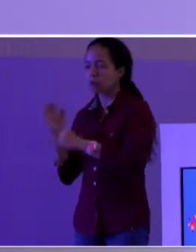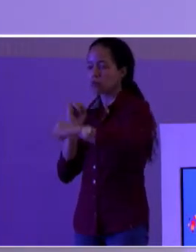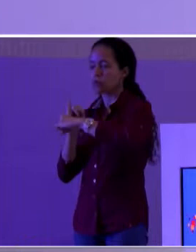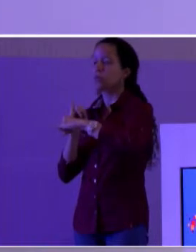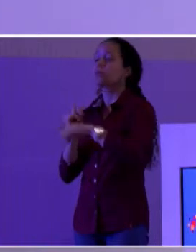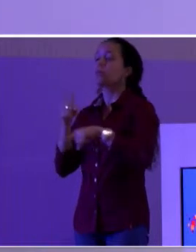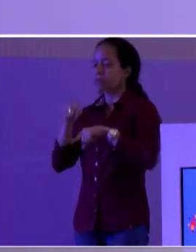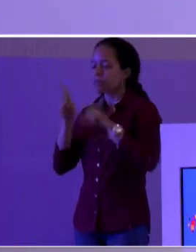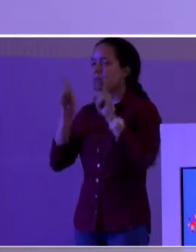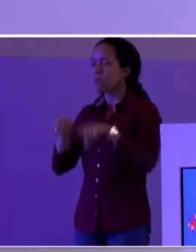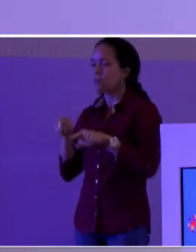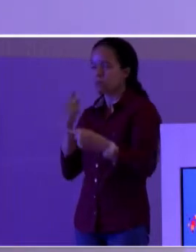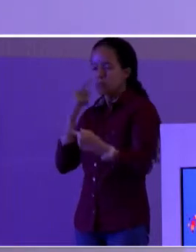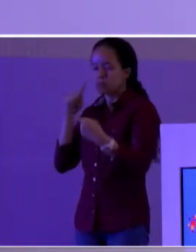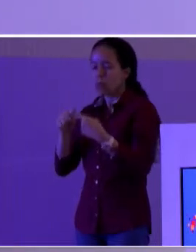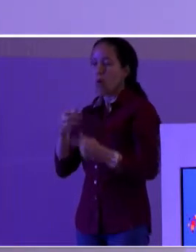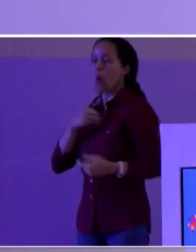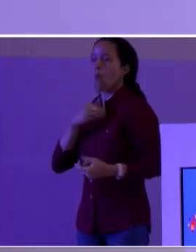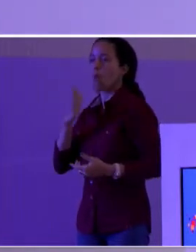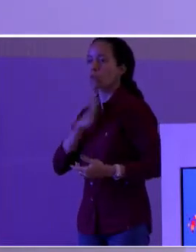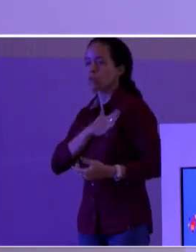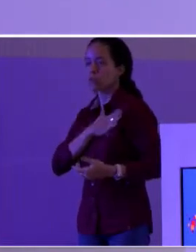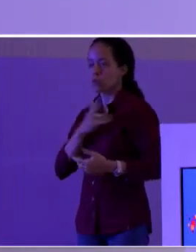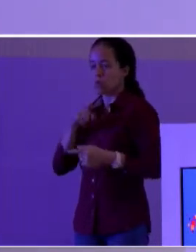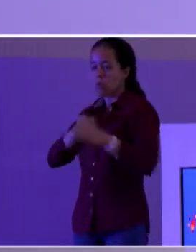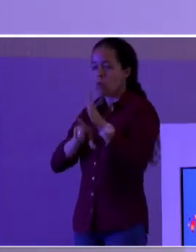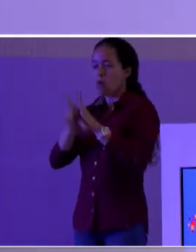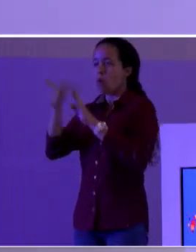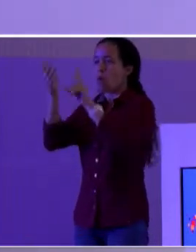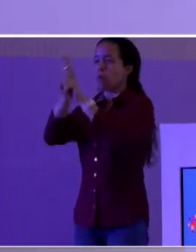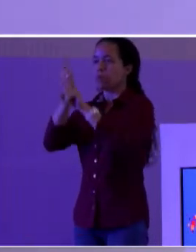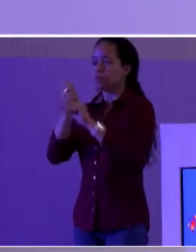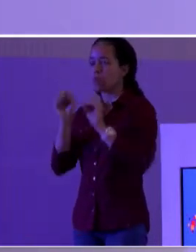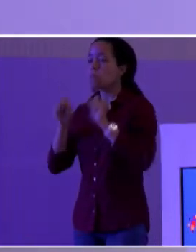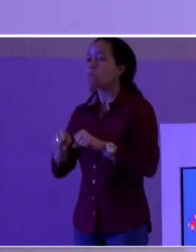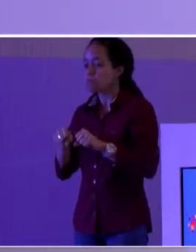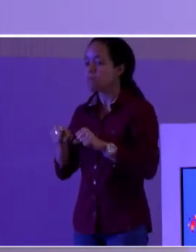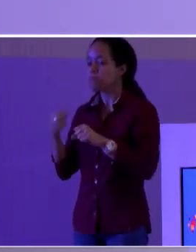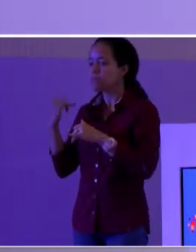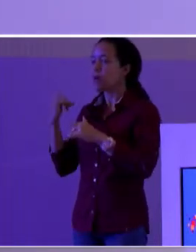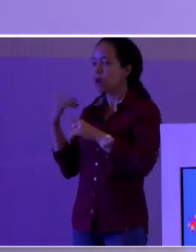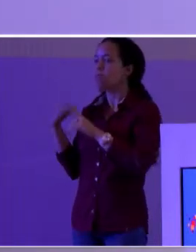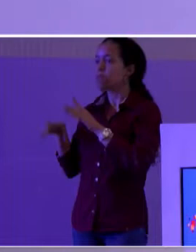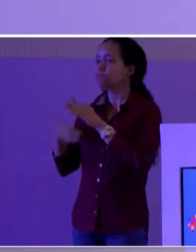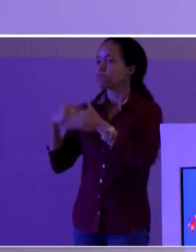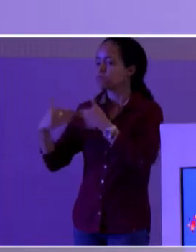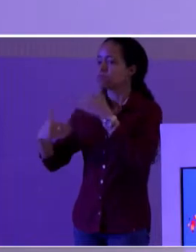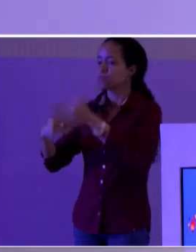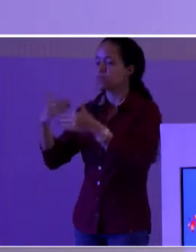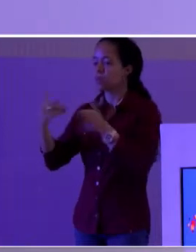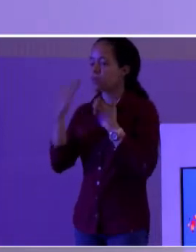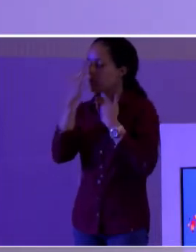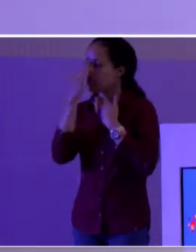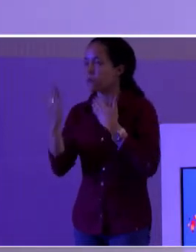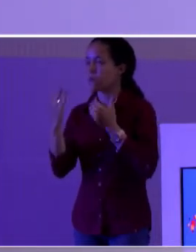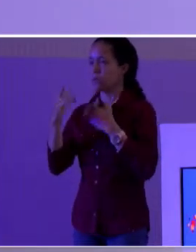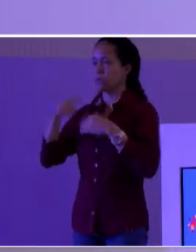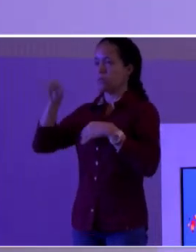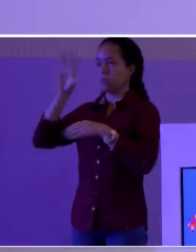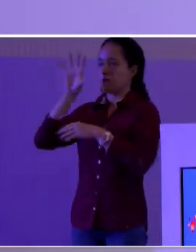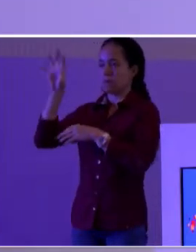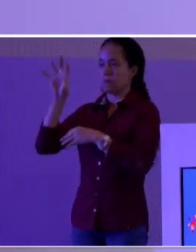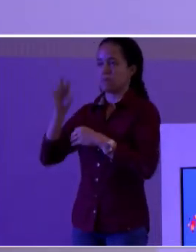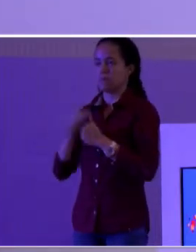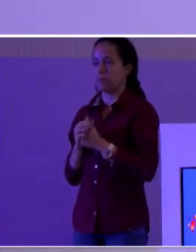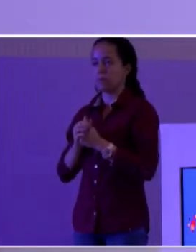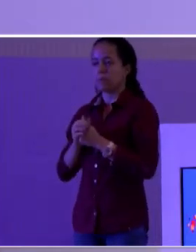esos retos, esas oportunidades y esos logros que hemos obtenido, que son de cara al país, de cara al territorio, en un